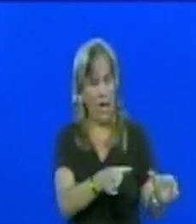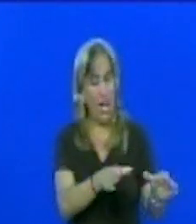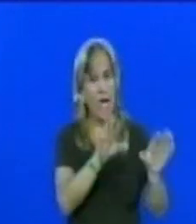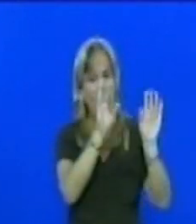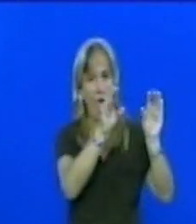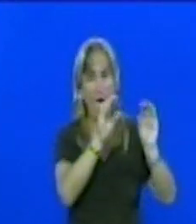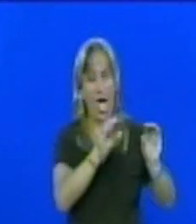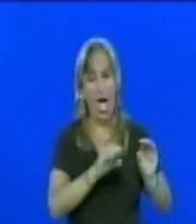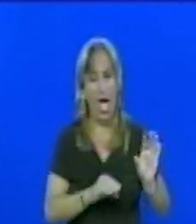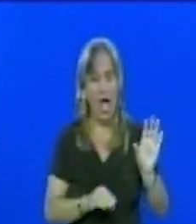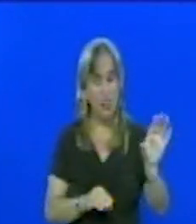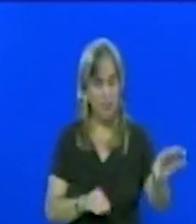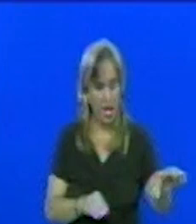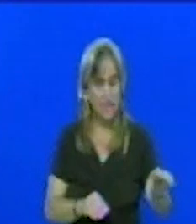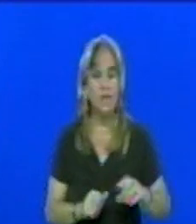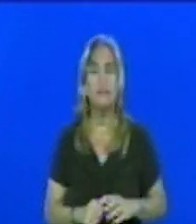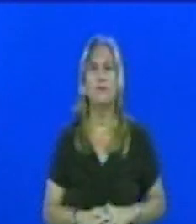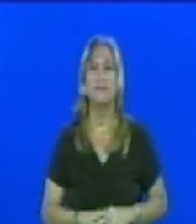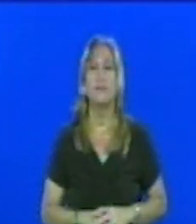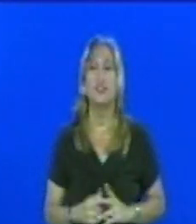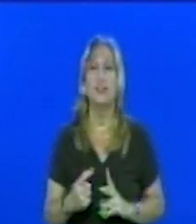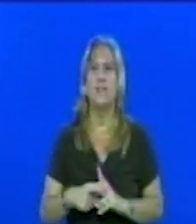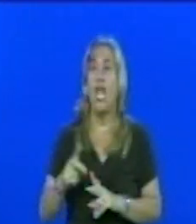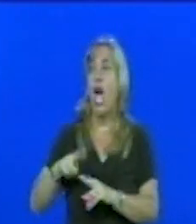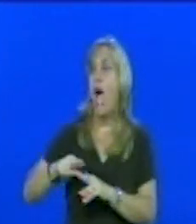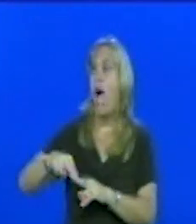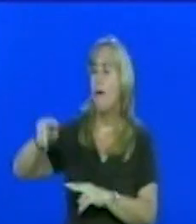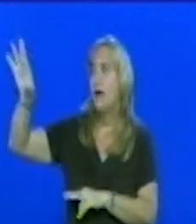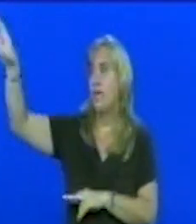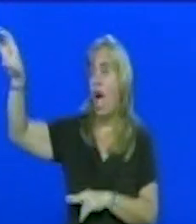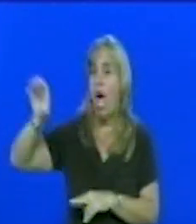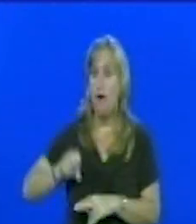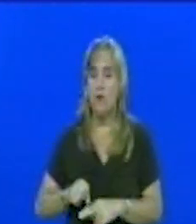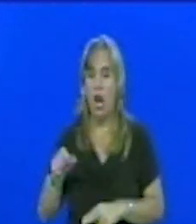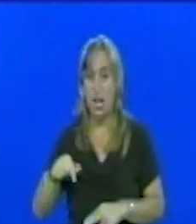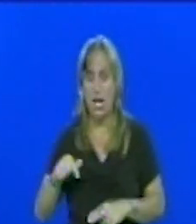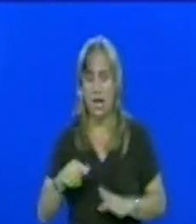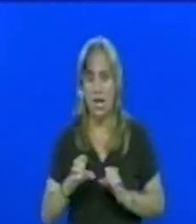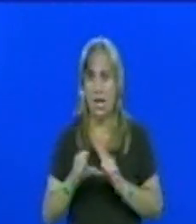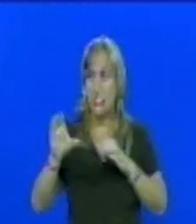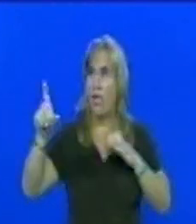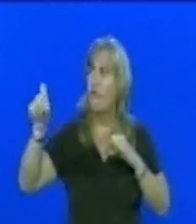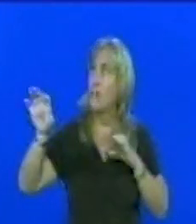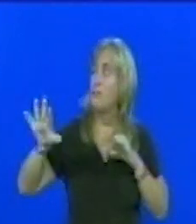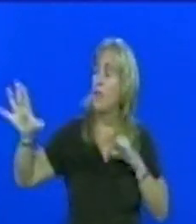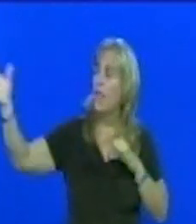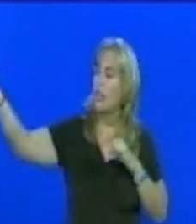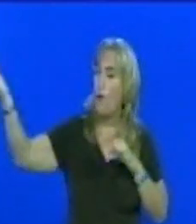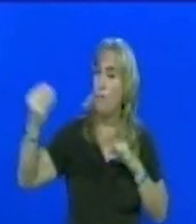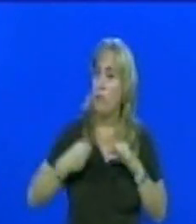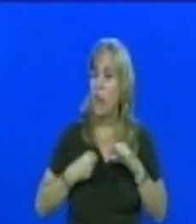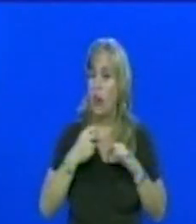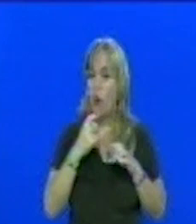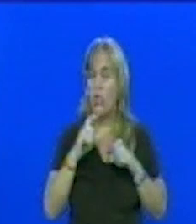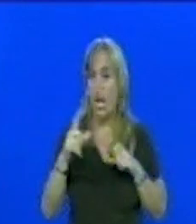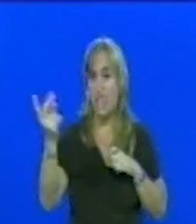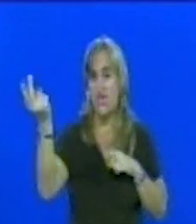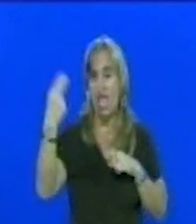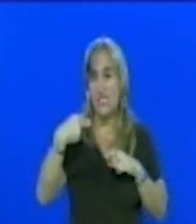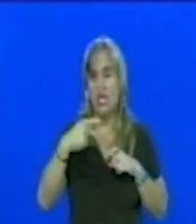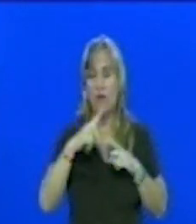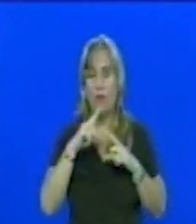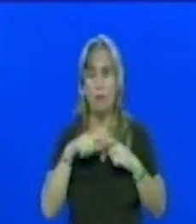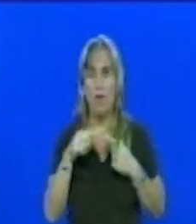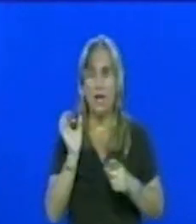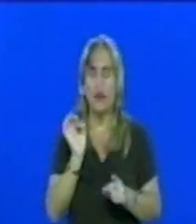producto en los puertos de La Habana con el 50% aquí y solamente estamos esperando cualquier decisión para